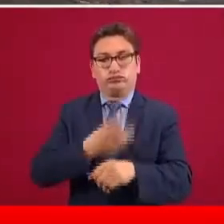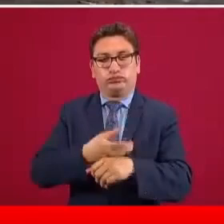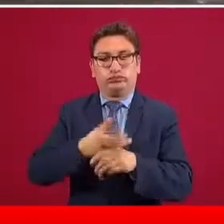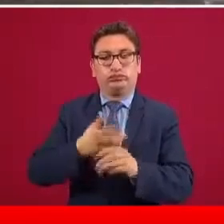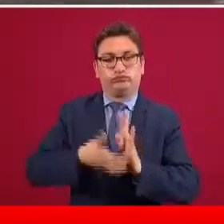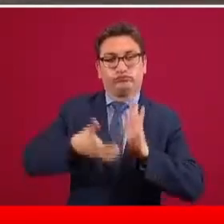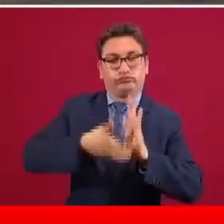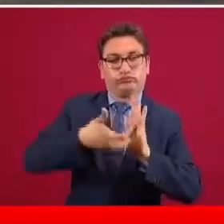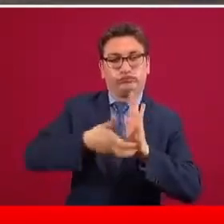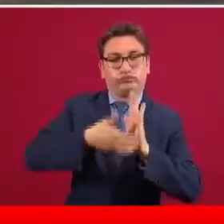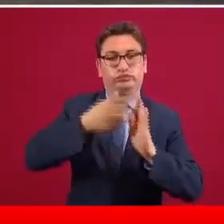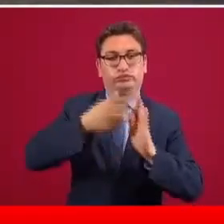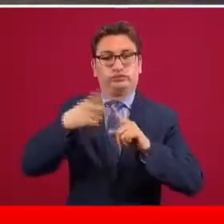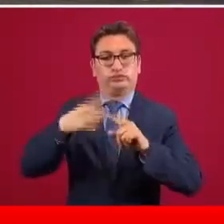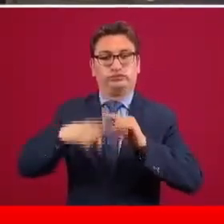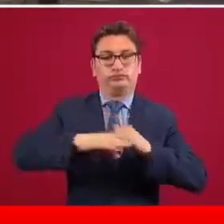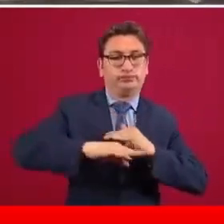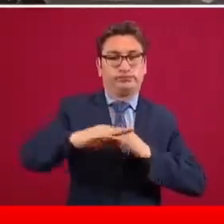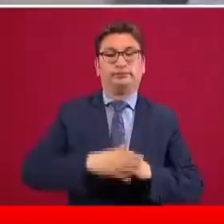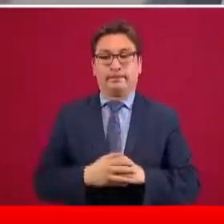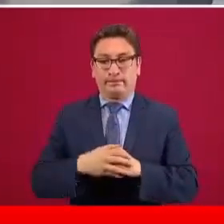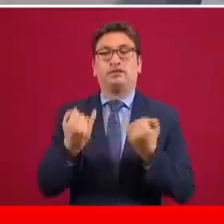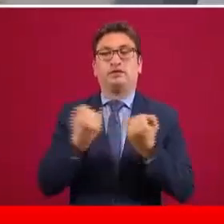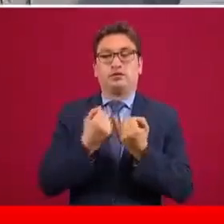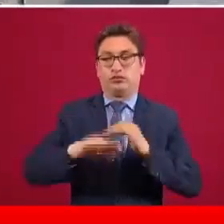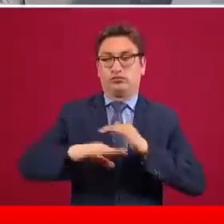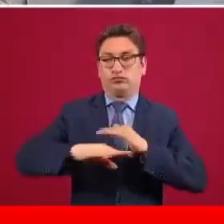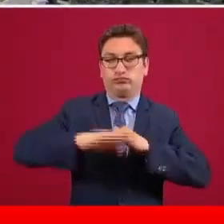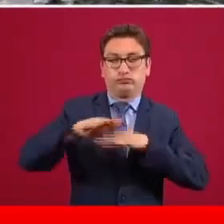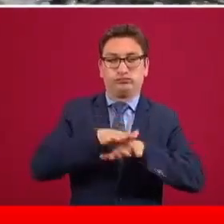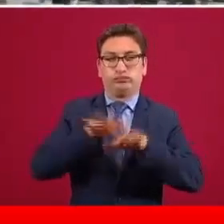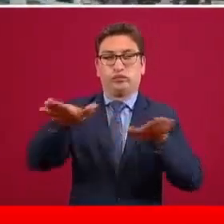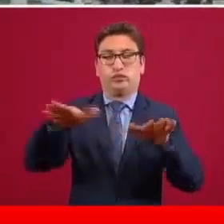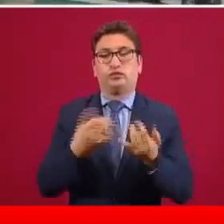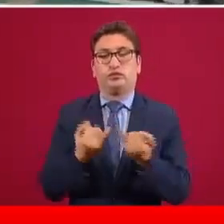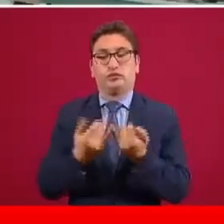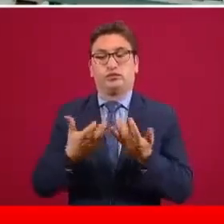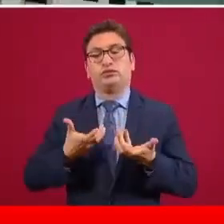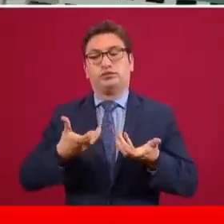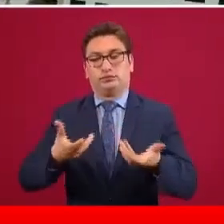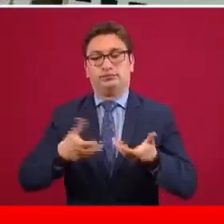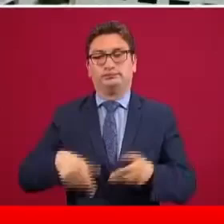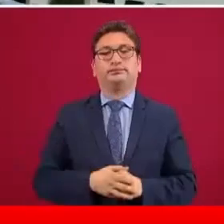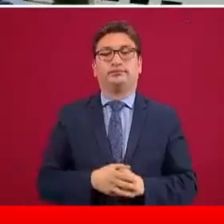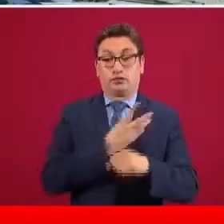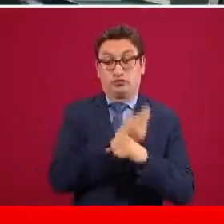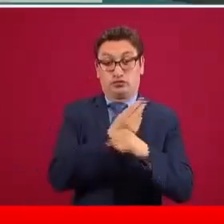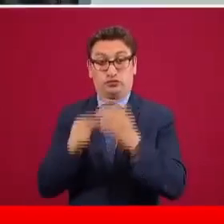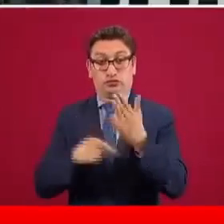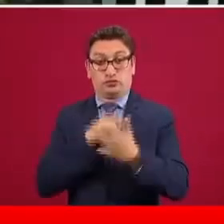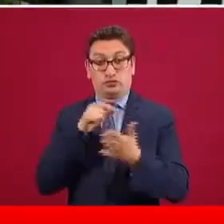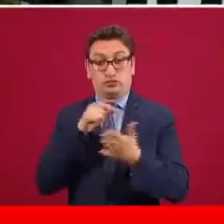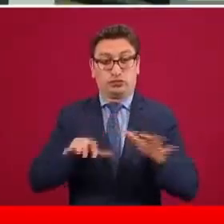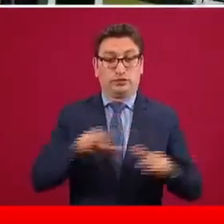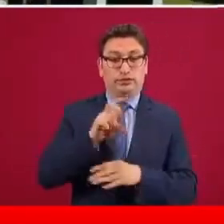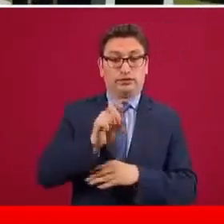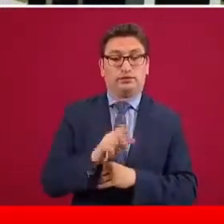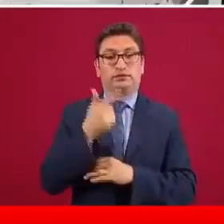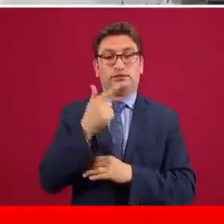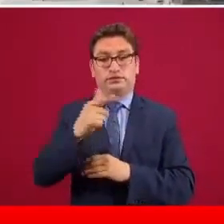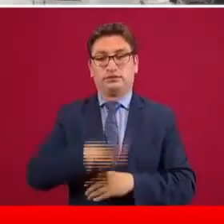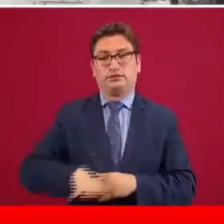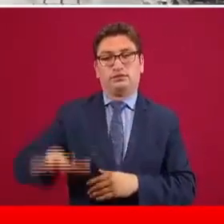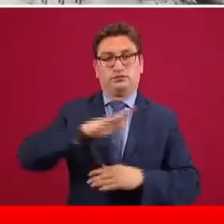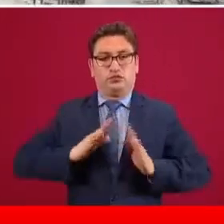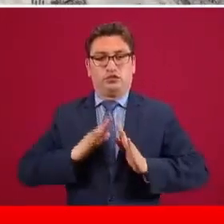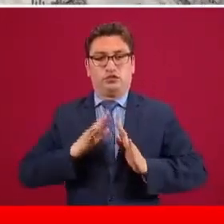tendido de base hidráulica en plataforma, pistas y calles de rodaje. En la construcción del complejo logístico de la 37 zona militar